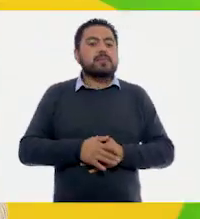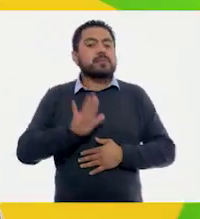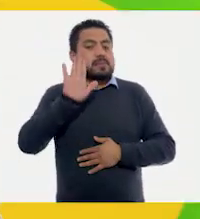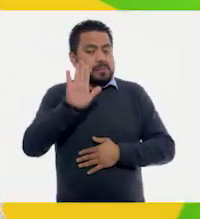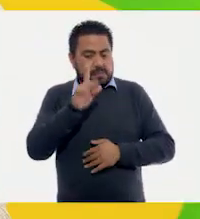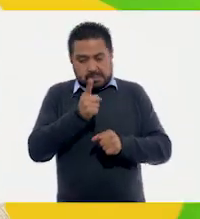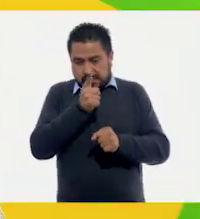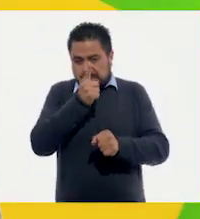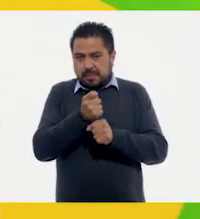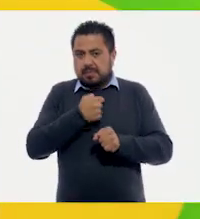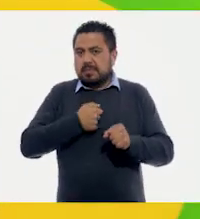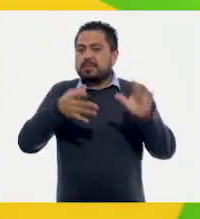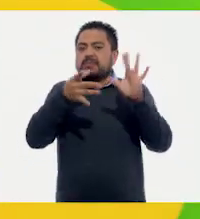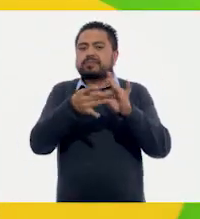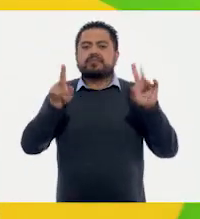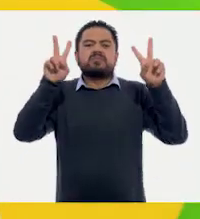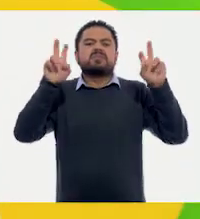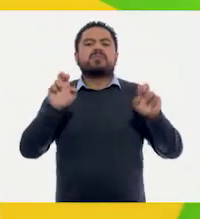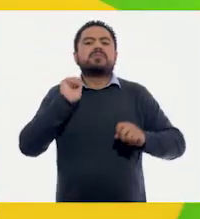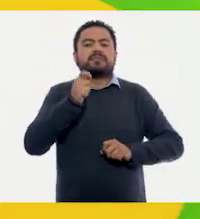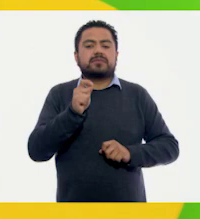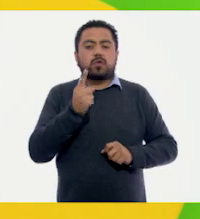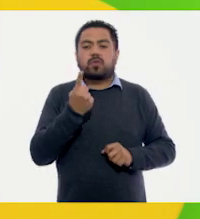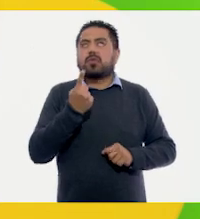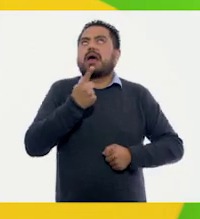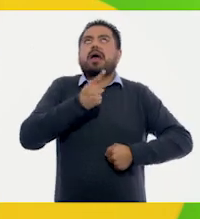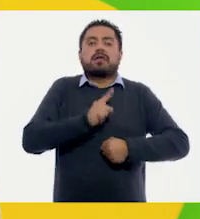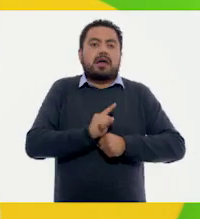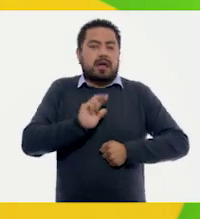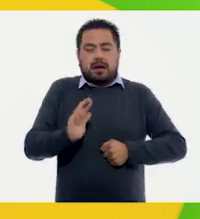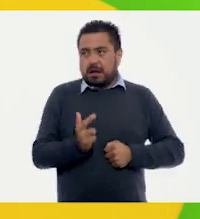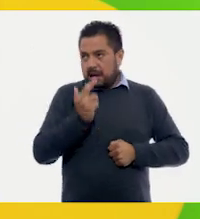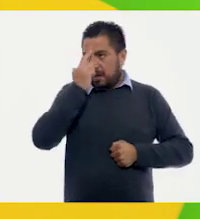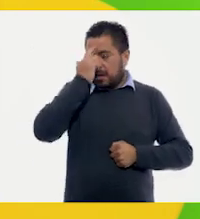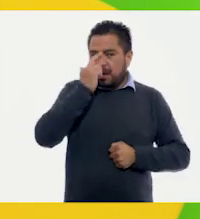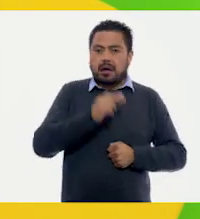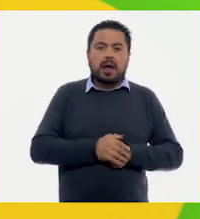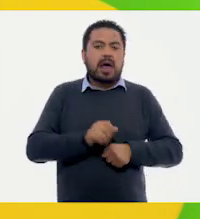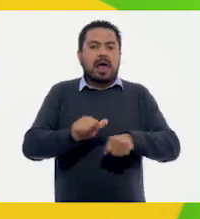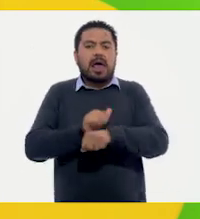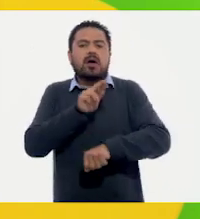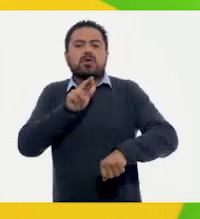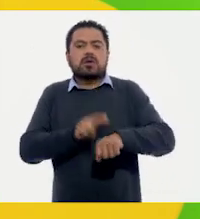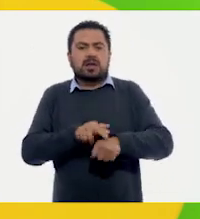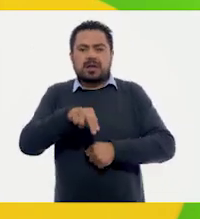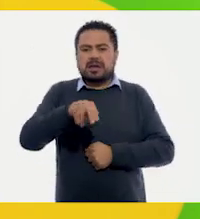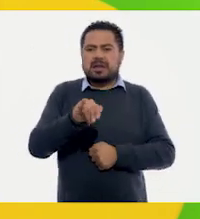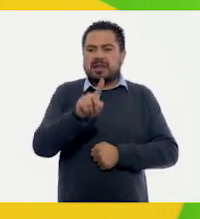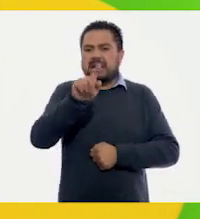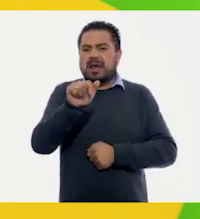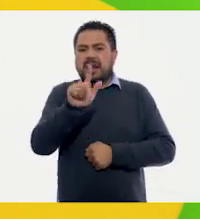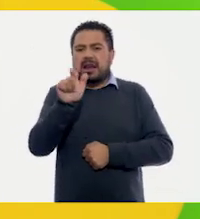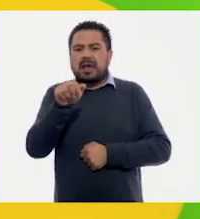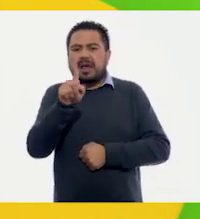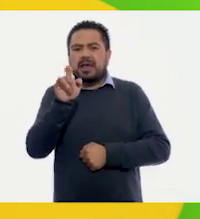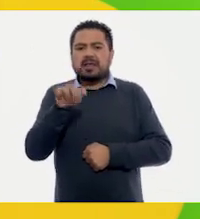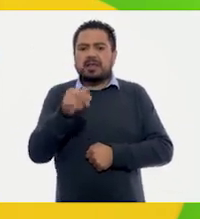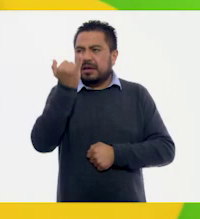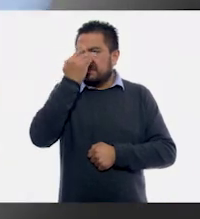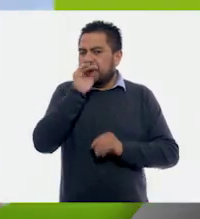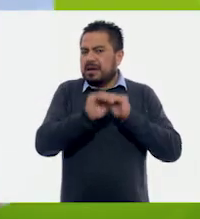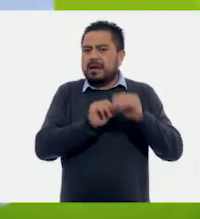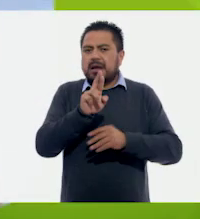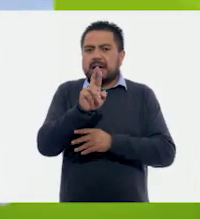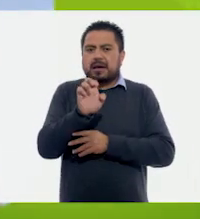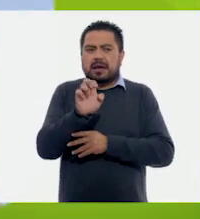primeramente les voy a decir el título. Es Había una vez un recuerdo. La autora es Nina Laden y la ilustradora Renata